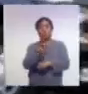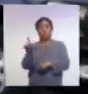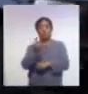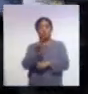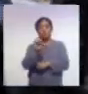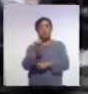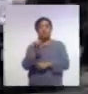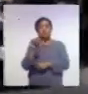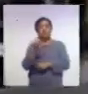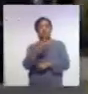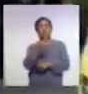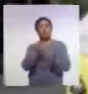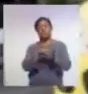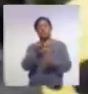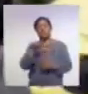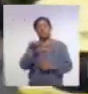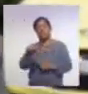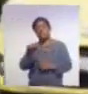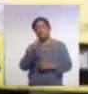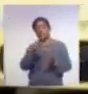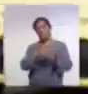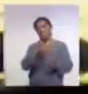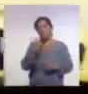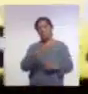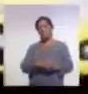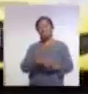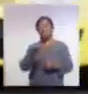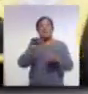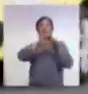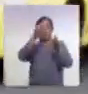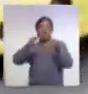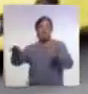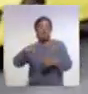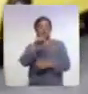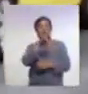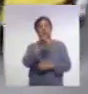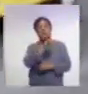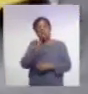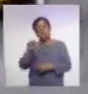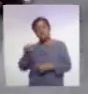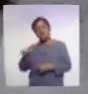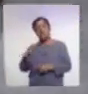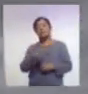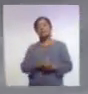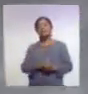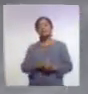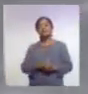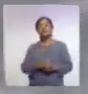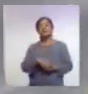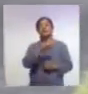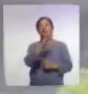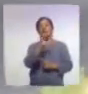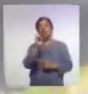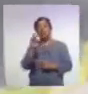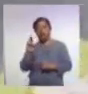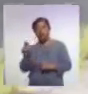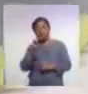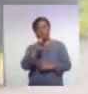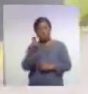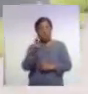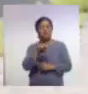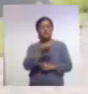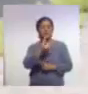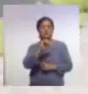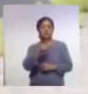2016 y Chevrolet Chevy 2007. Asimismo, las siguientes camionetas: Nissan NP300 Blanca 2011, Ford Ranger, Chevrolet Silverado